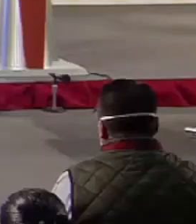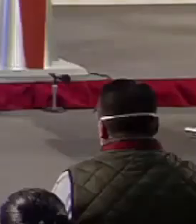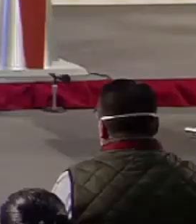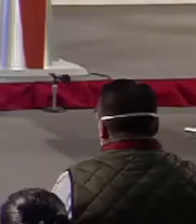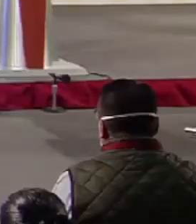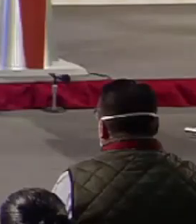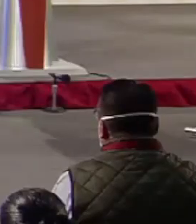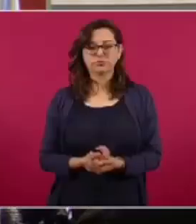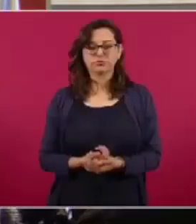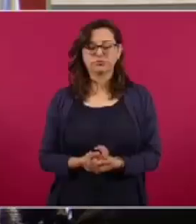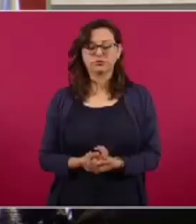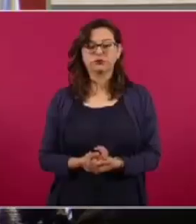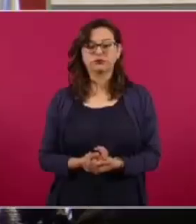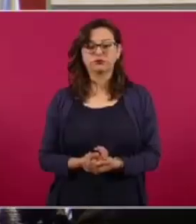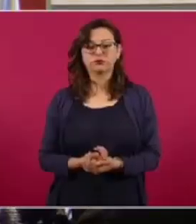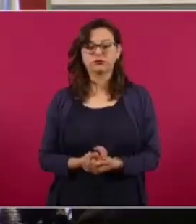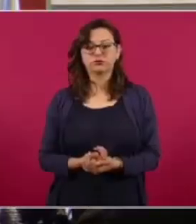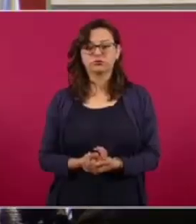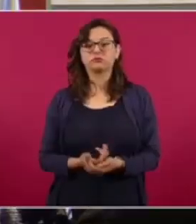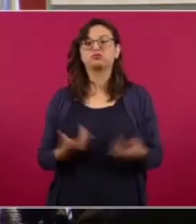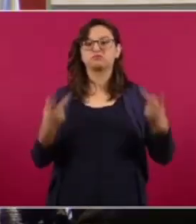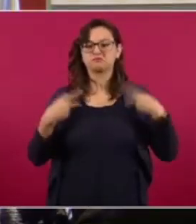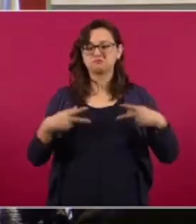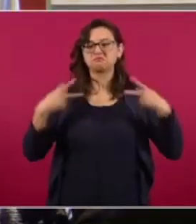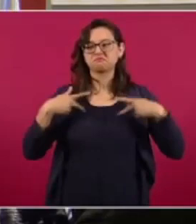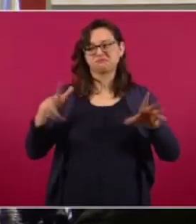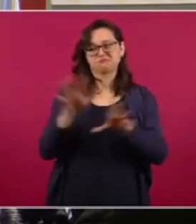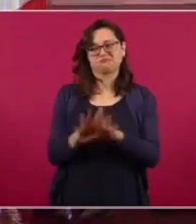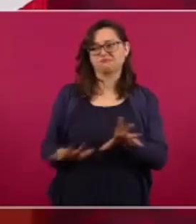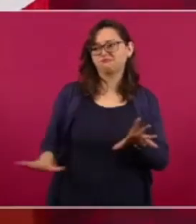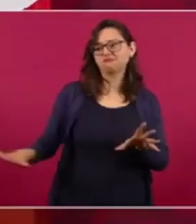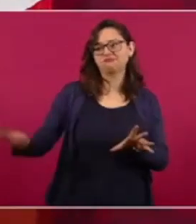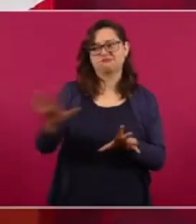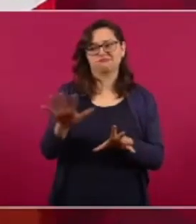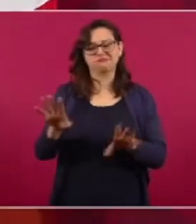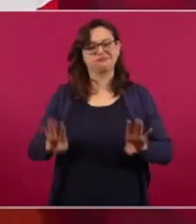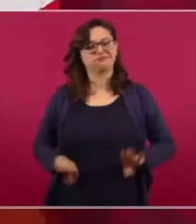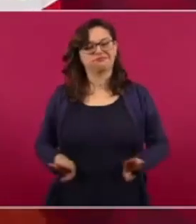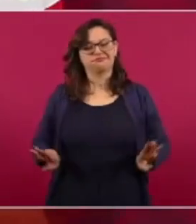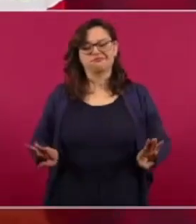Que el pueblo es mucha pieza.